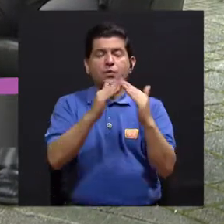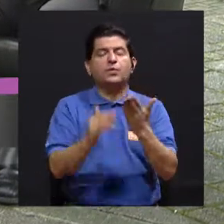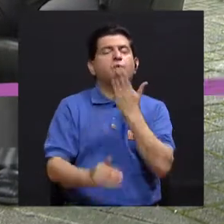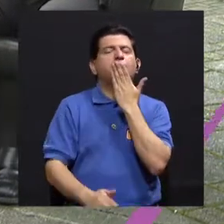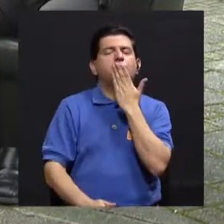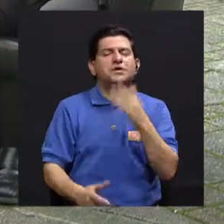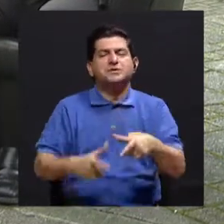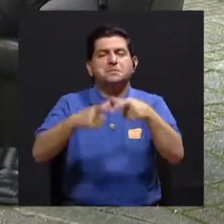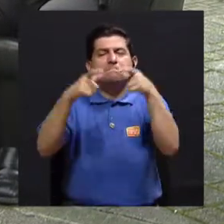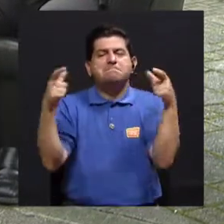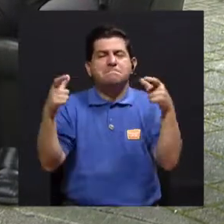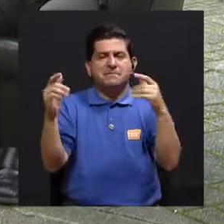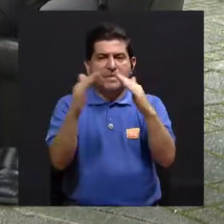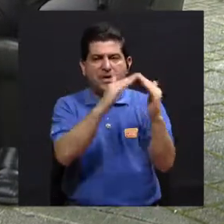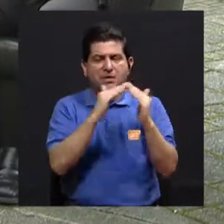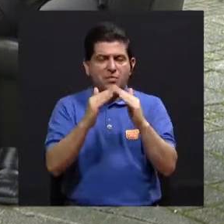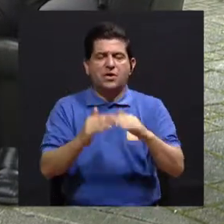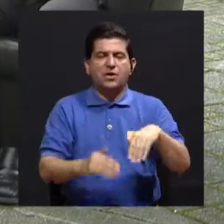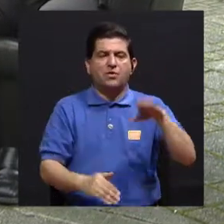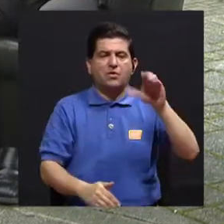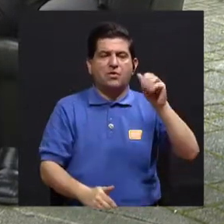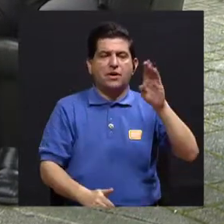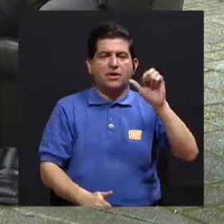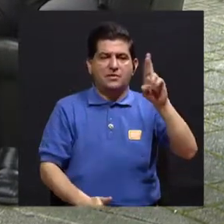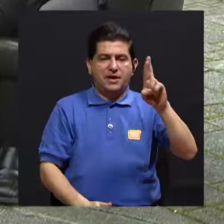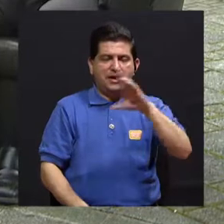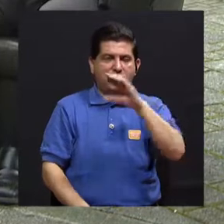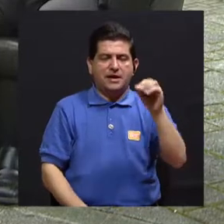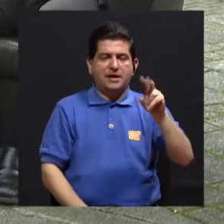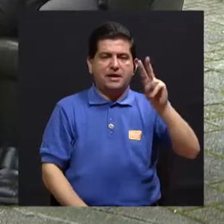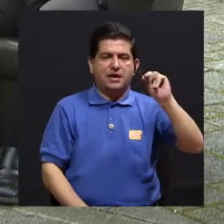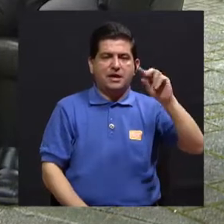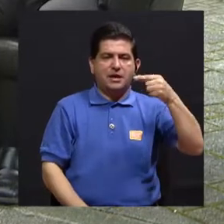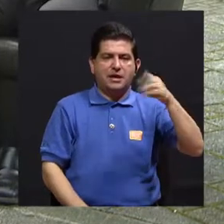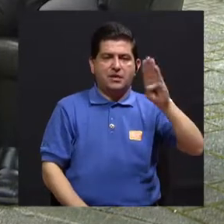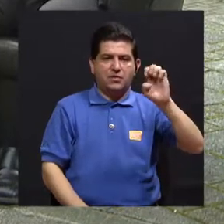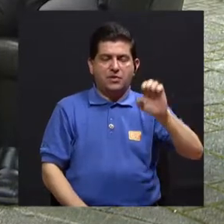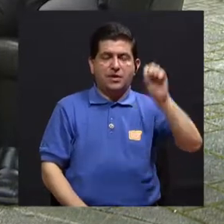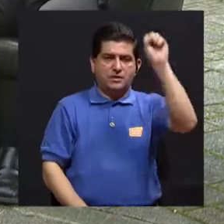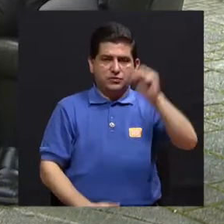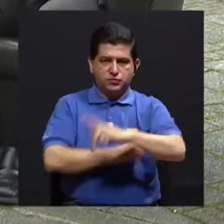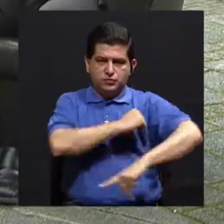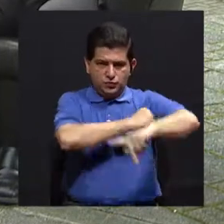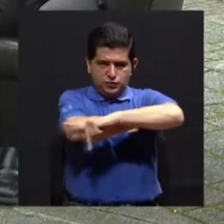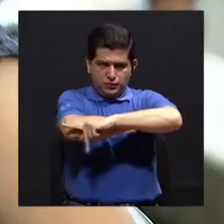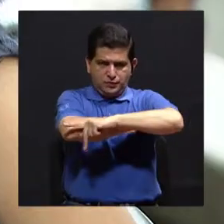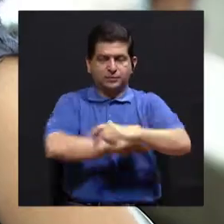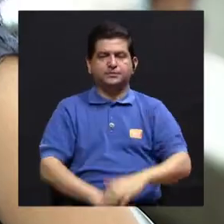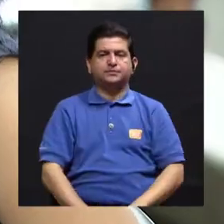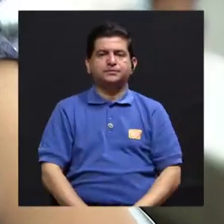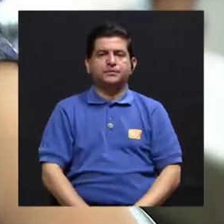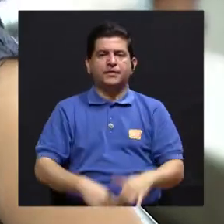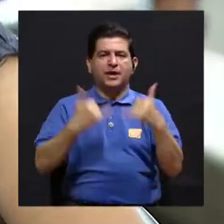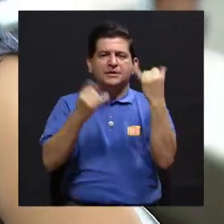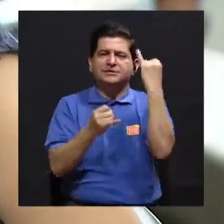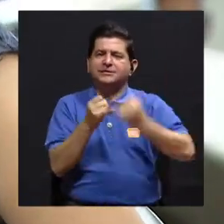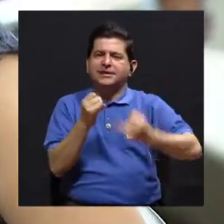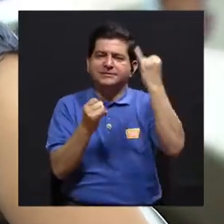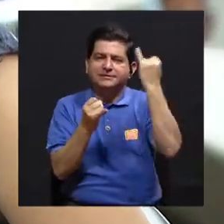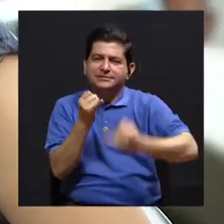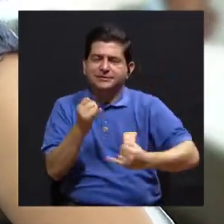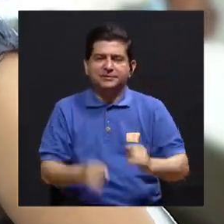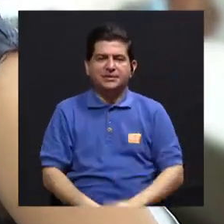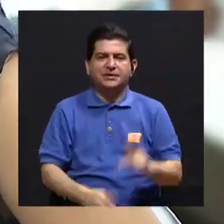poblaciones indígenas, mayoritariamente los pueblos indígenas Cabécar y Nove en el sur del país. Bueno, ya para